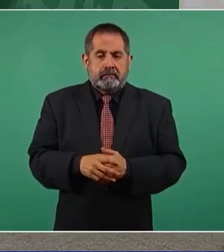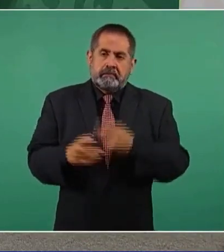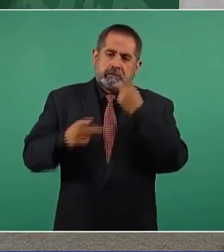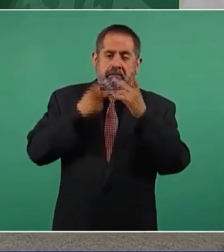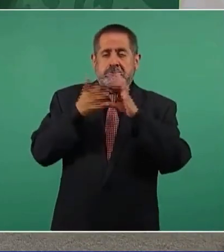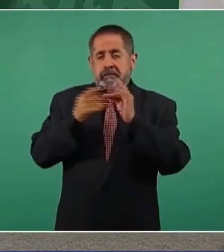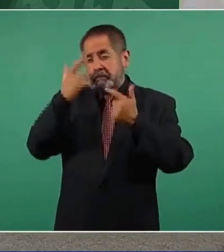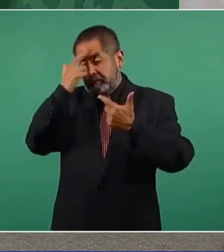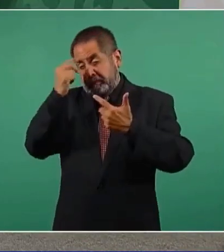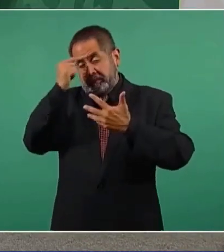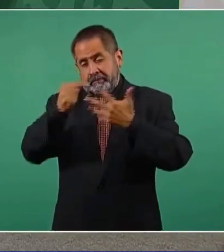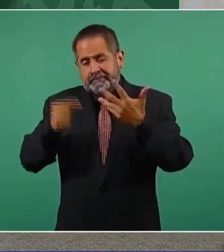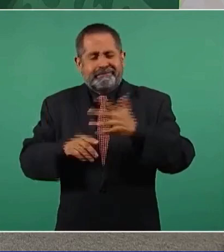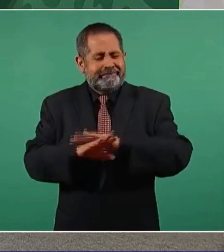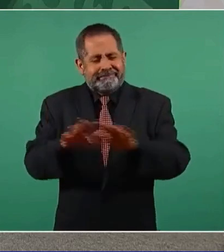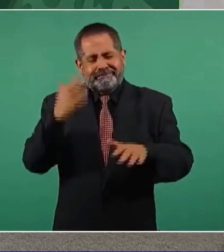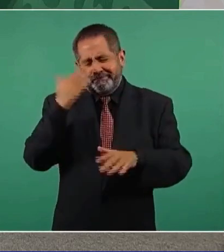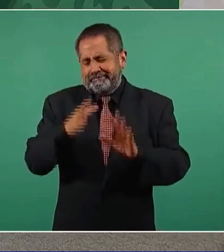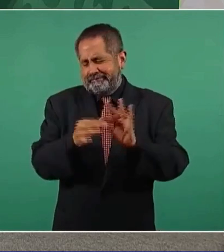argumentar mucho.